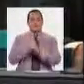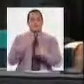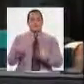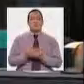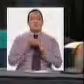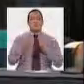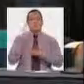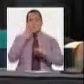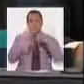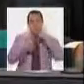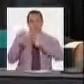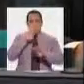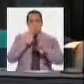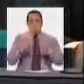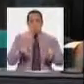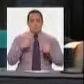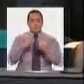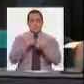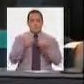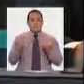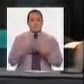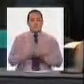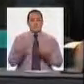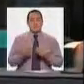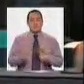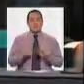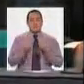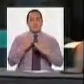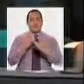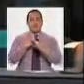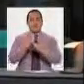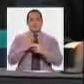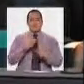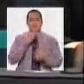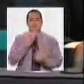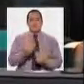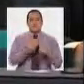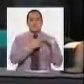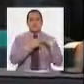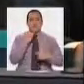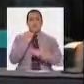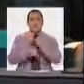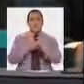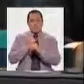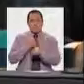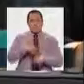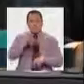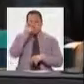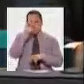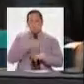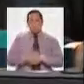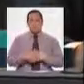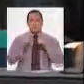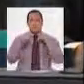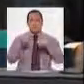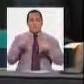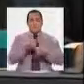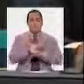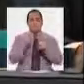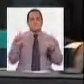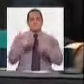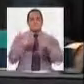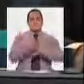nuestras preocupaciones en relación al caso para evitar una responsabilidad internacional del Perú. Eso no